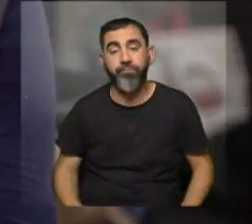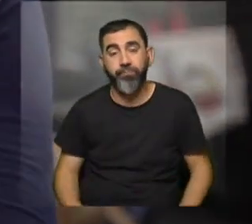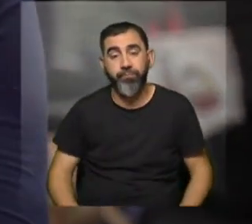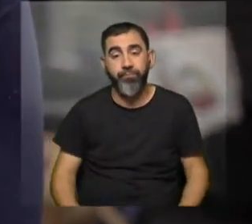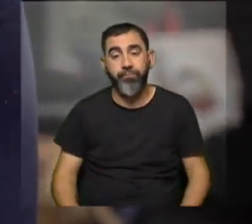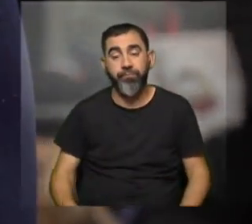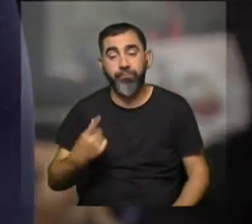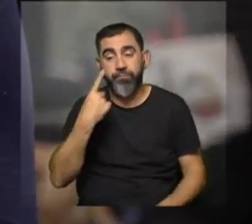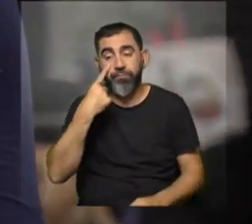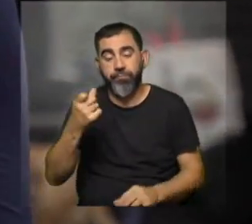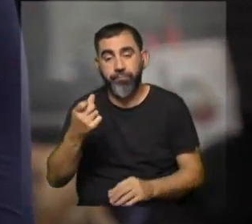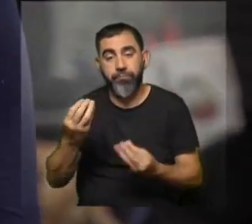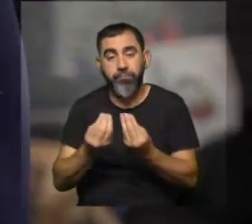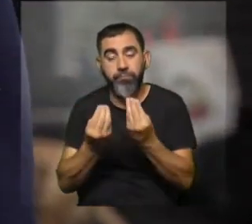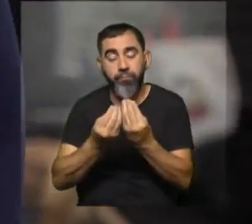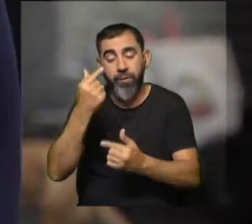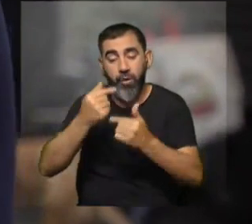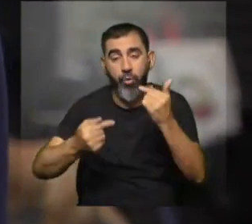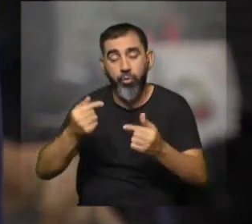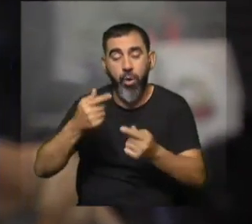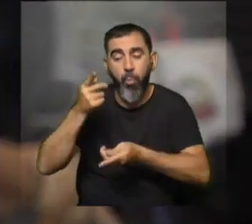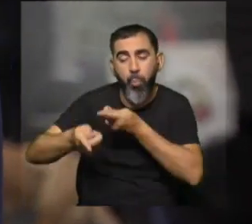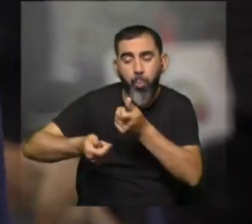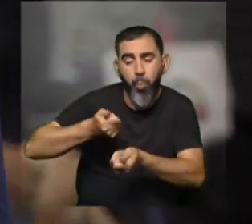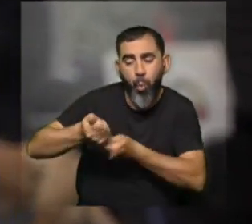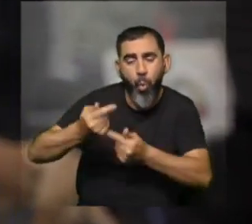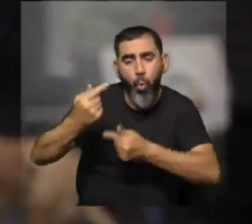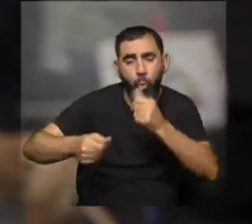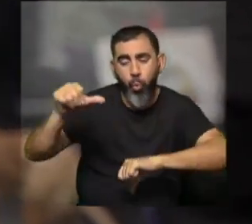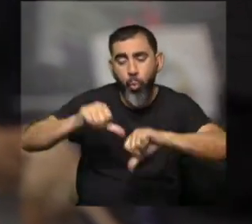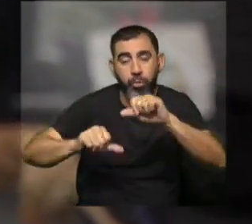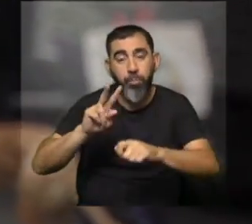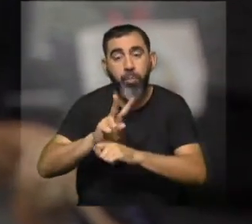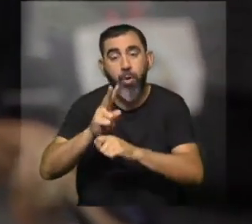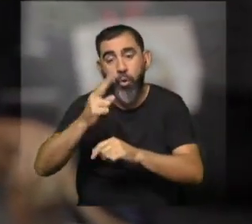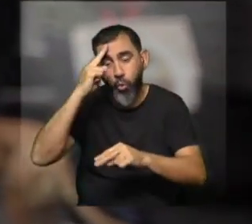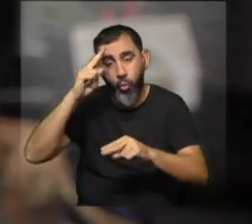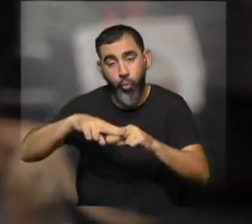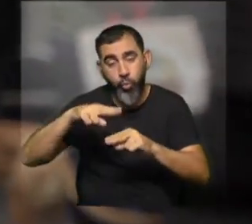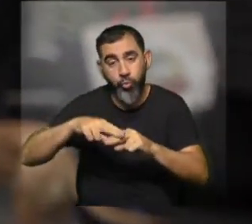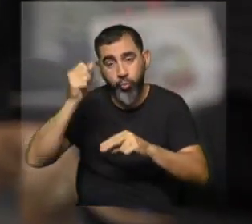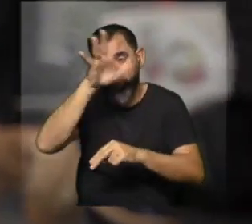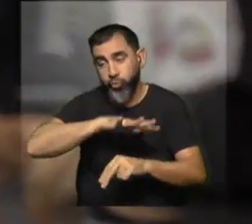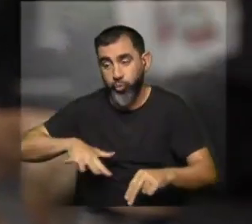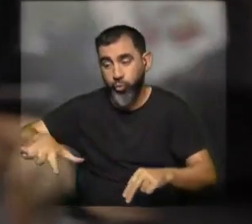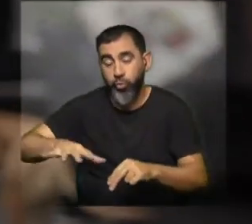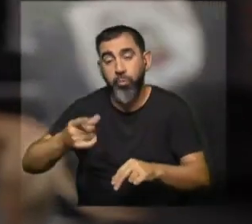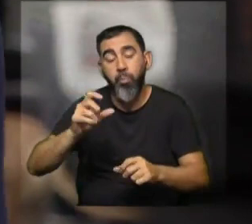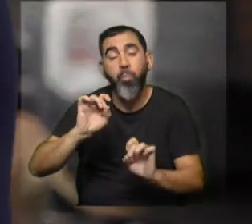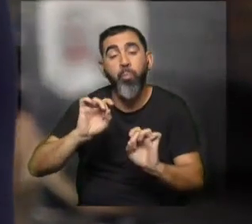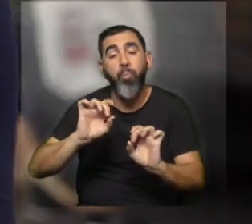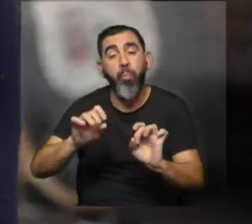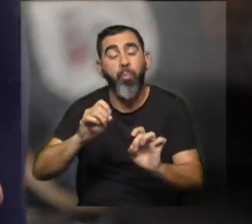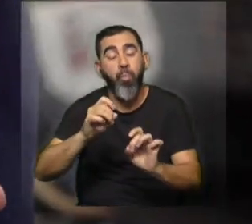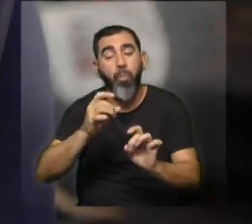logramos evitar un montón de aplicaciones de productos químicos para control de esa enfermedad en el campo, haciendo que el producto sea